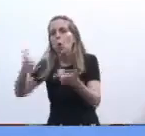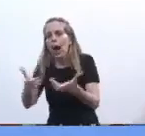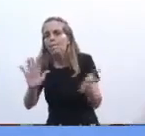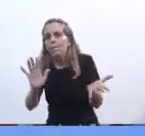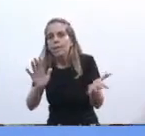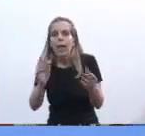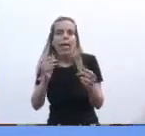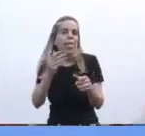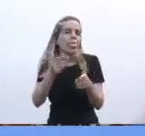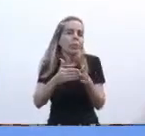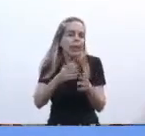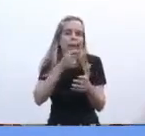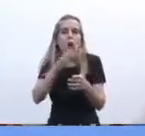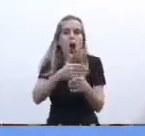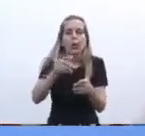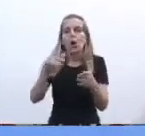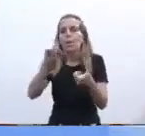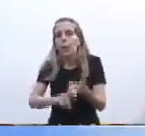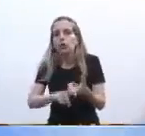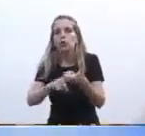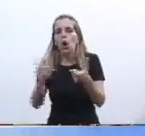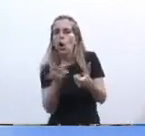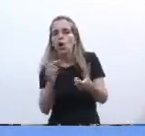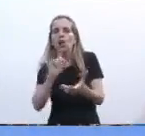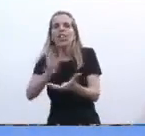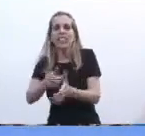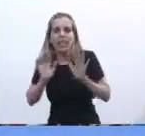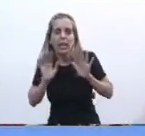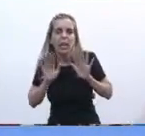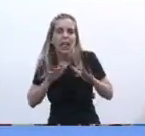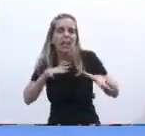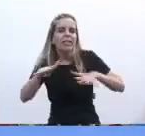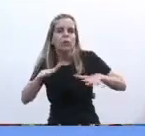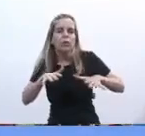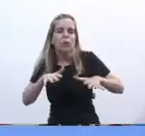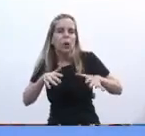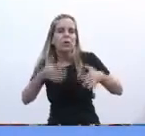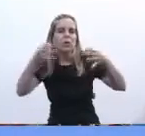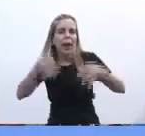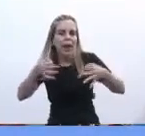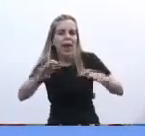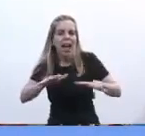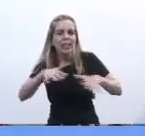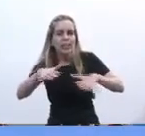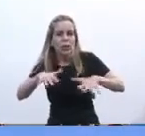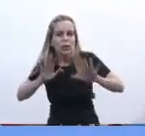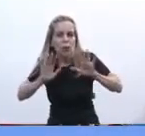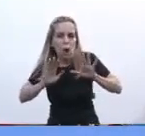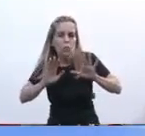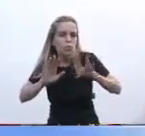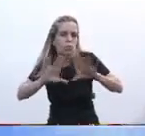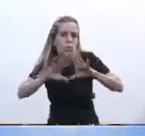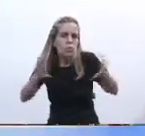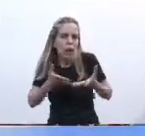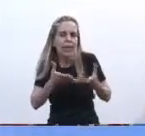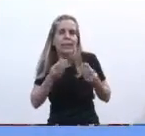sus compañeros o esposos esta realidad qué es una herida heterogénea